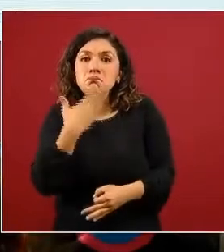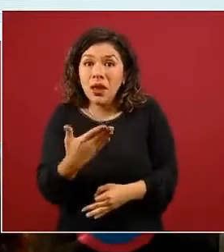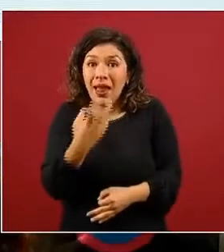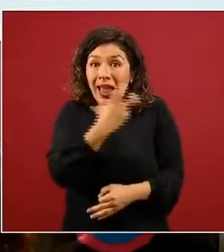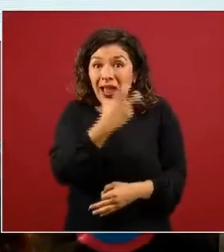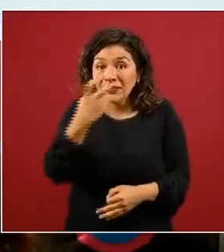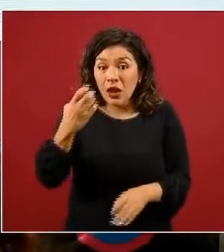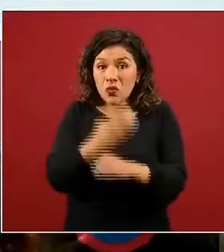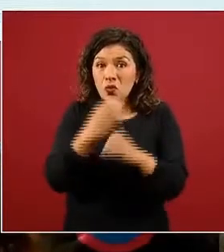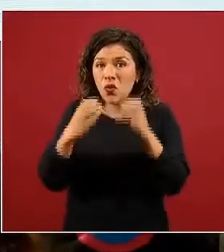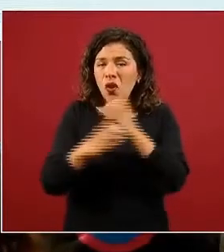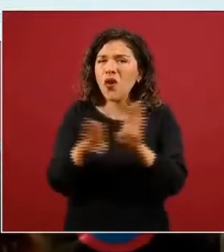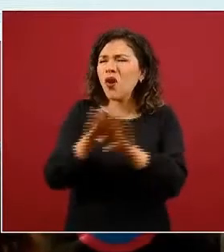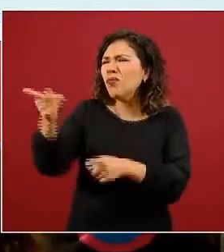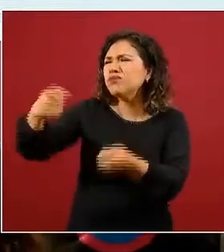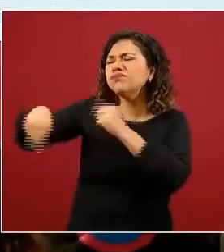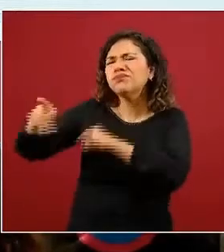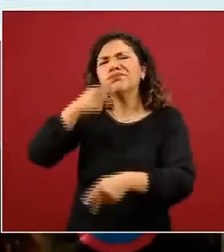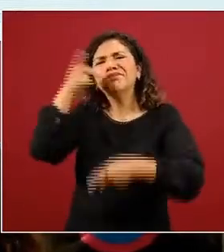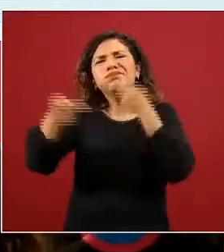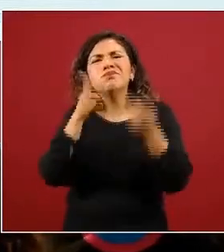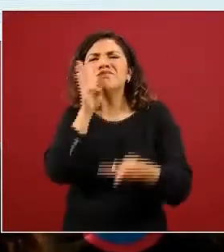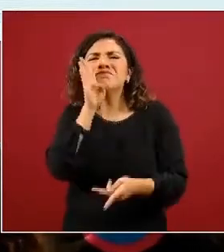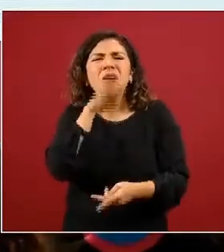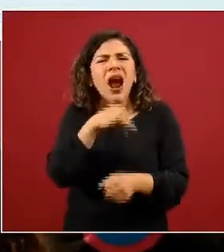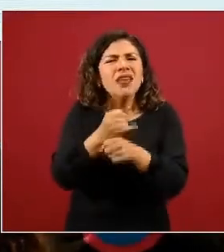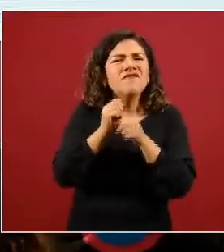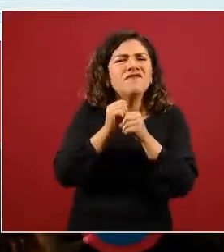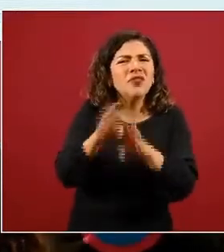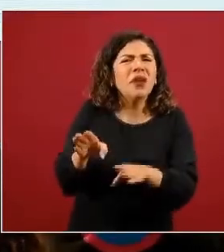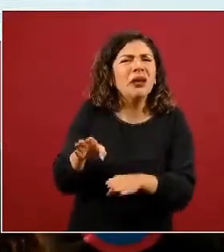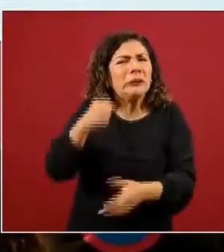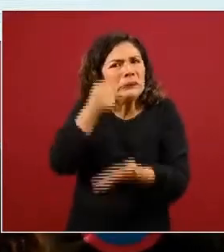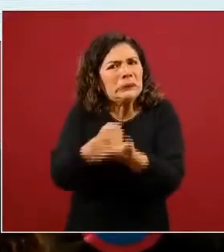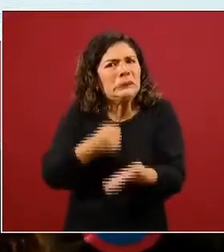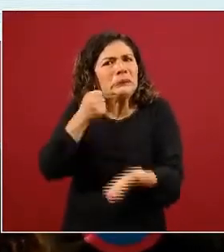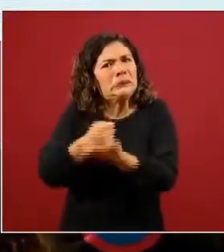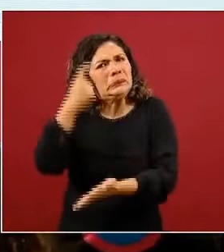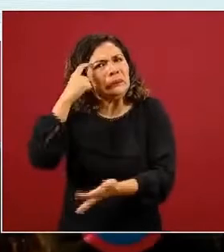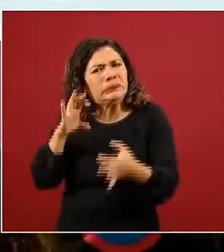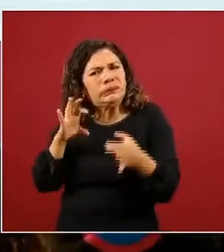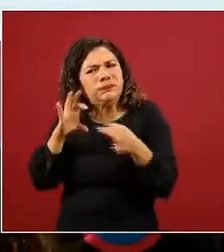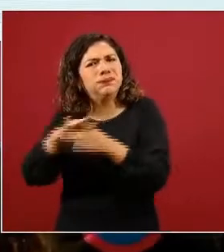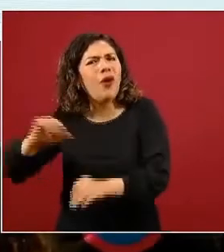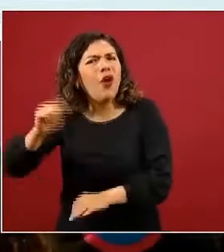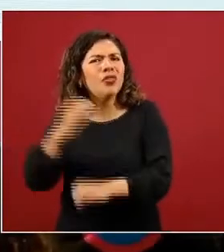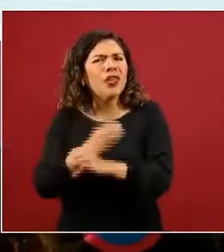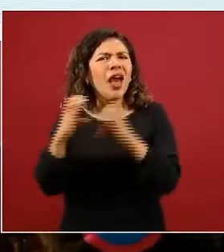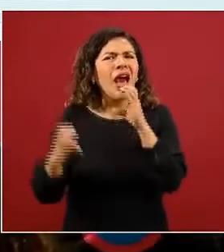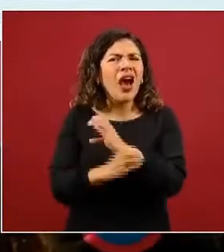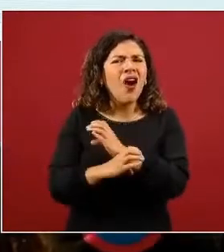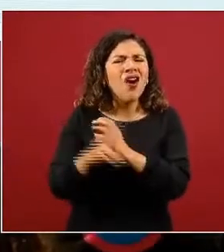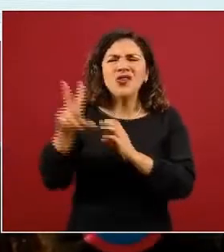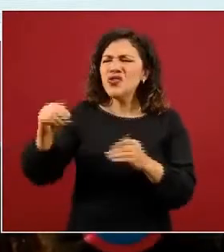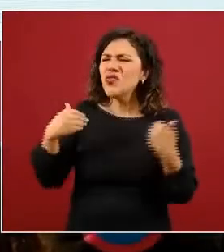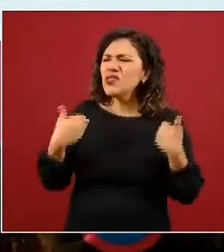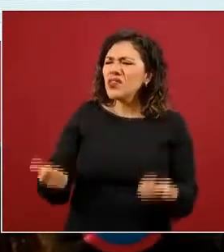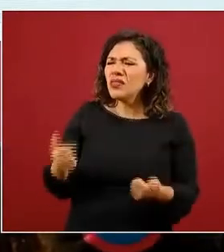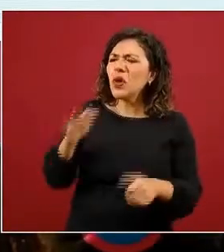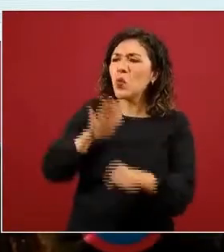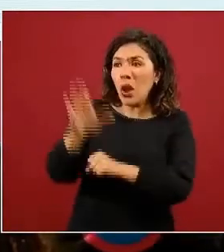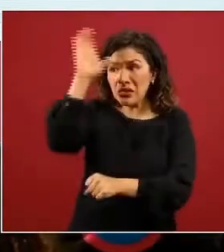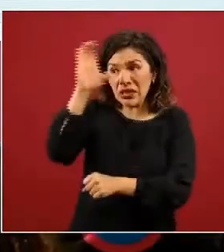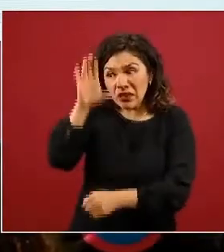estos aspectos de la infodemia que se han concentrado en algunos caprichos, distractores, mal interpretados, sin un